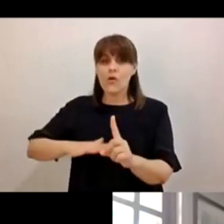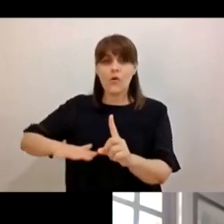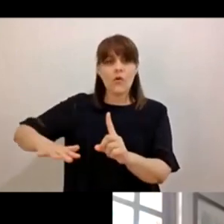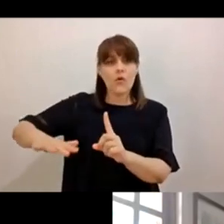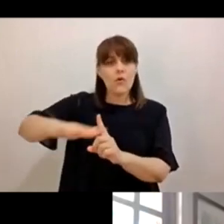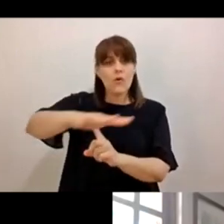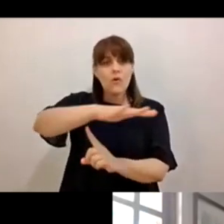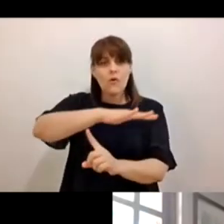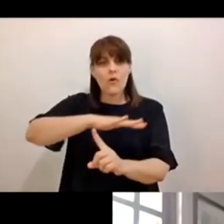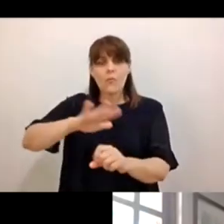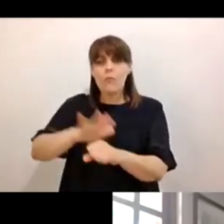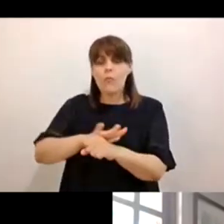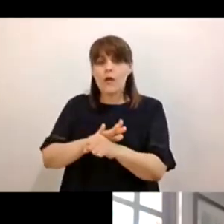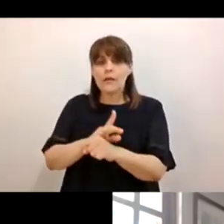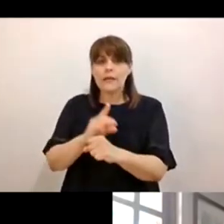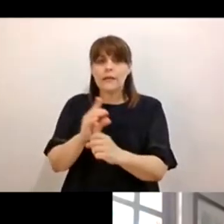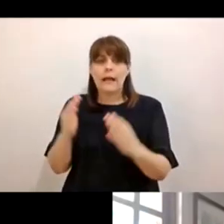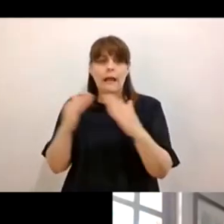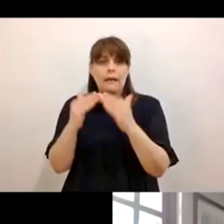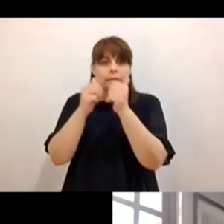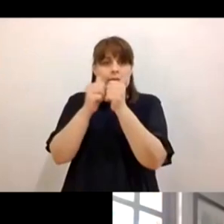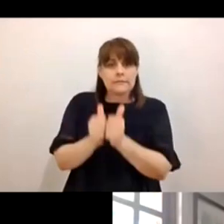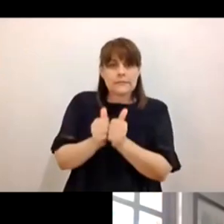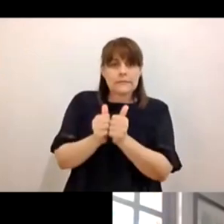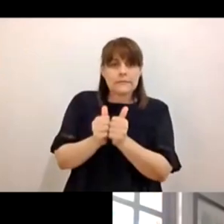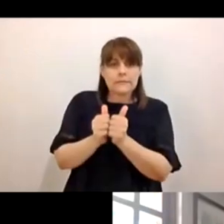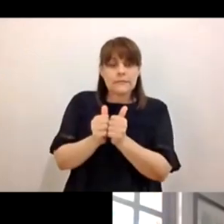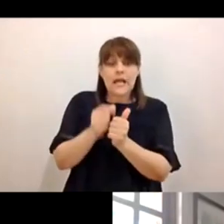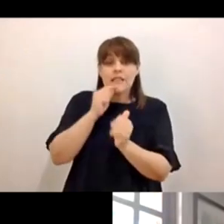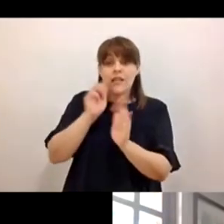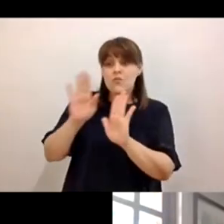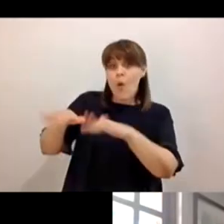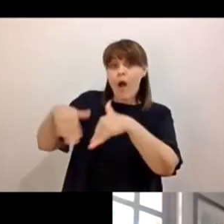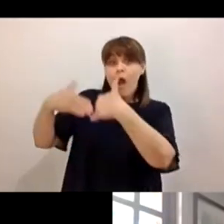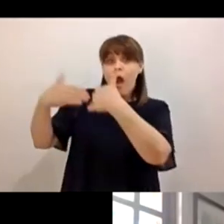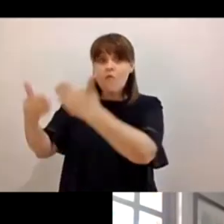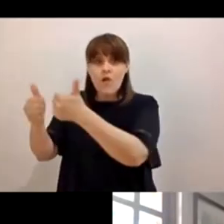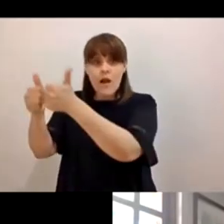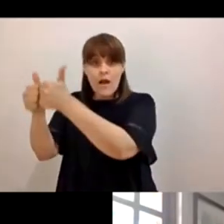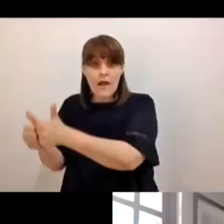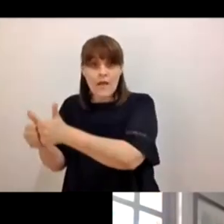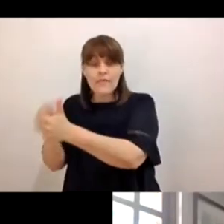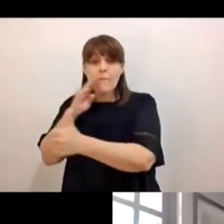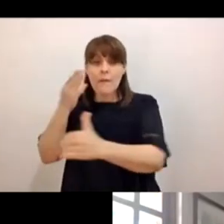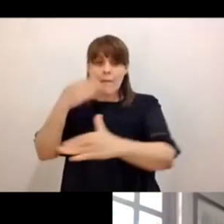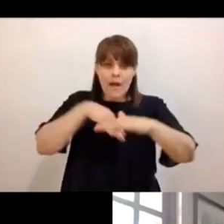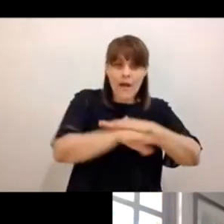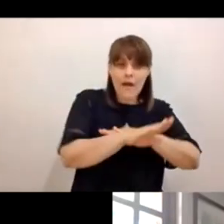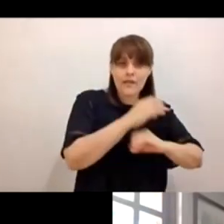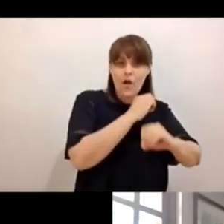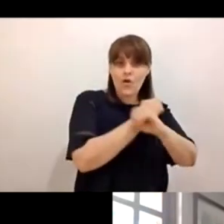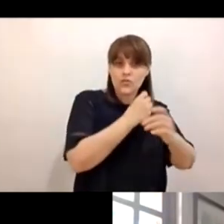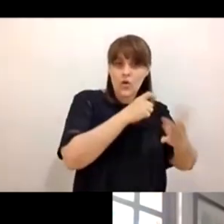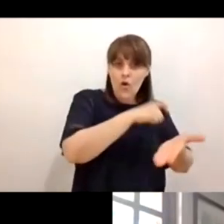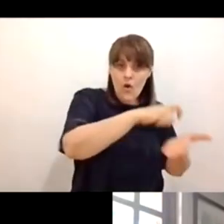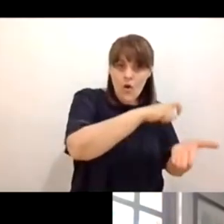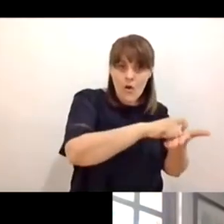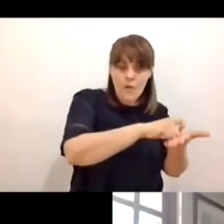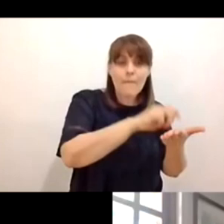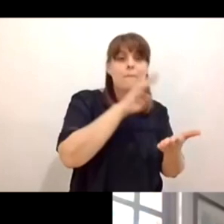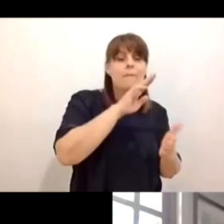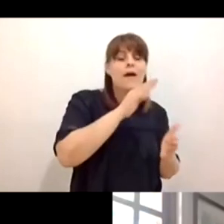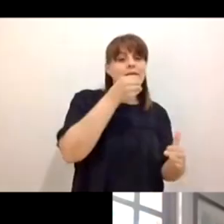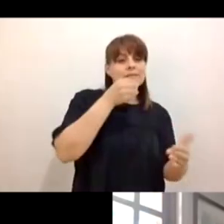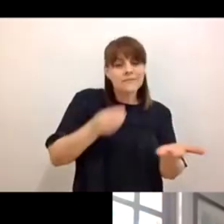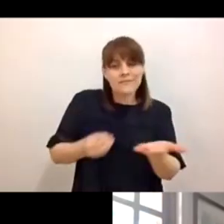confinamiento y la seguridad el niño tuvo que quedarse afuera mientras la mamá entraba a comprar cuando la mamá de José Antonio salió